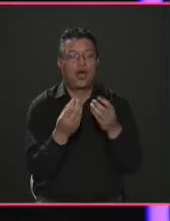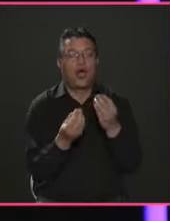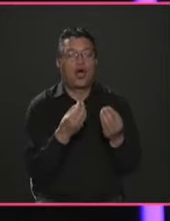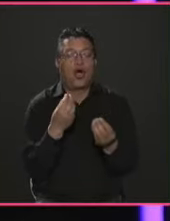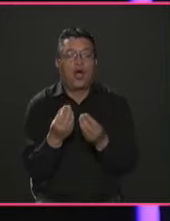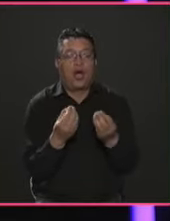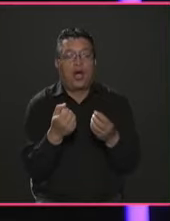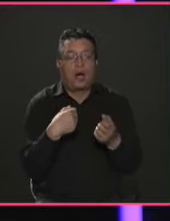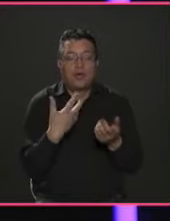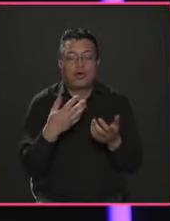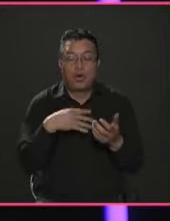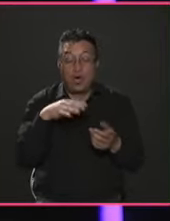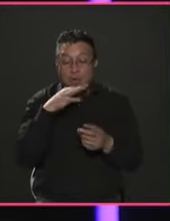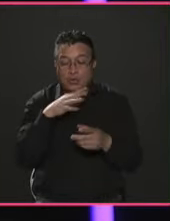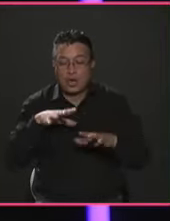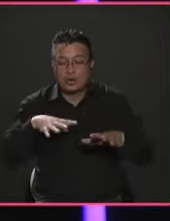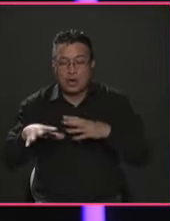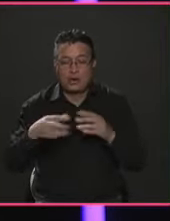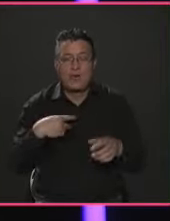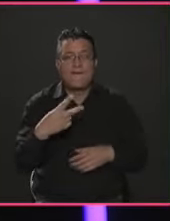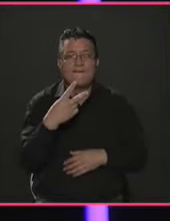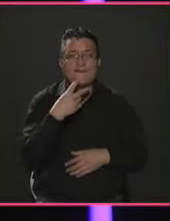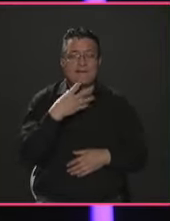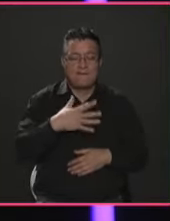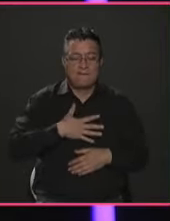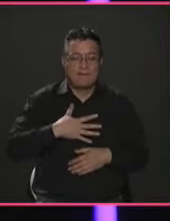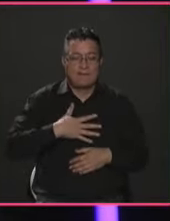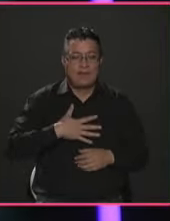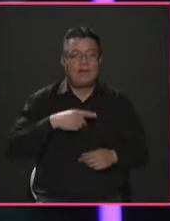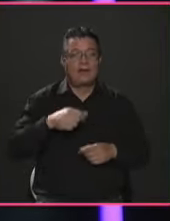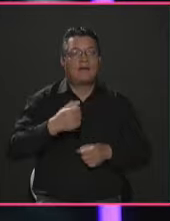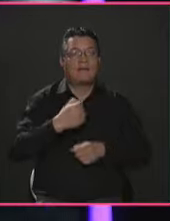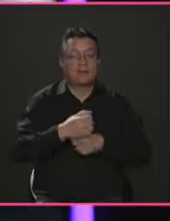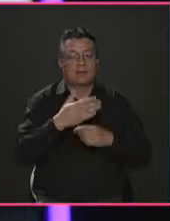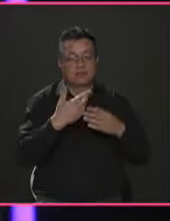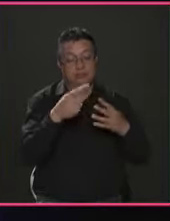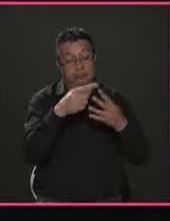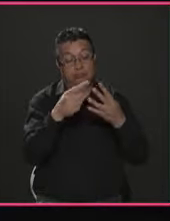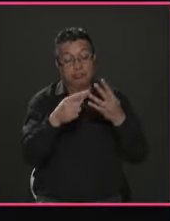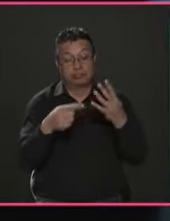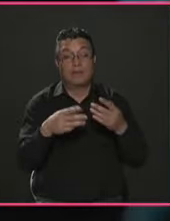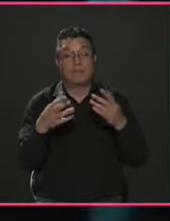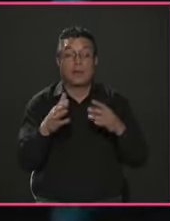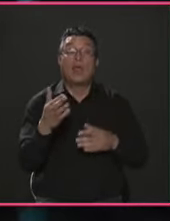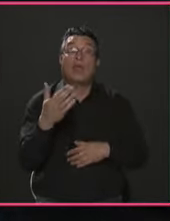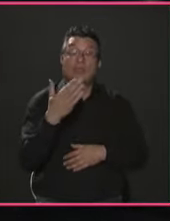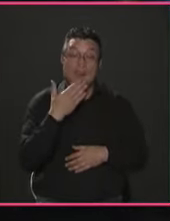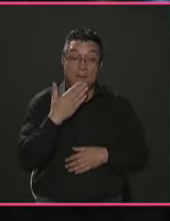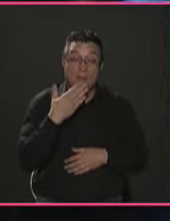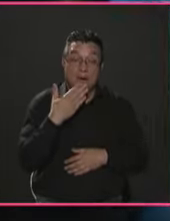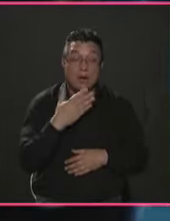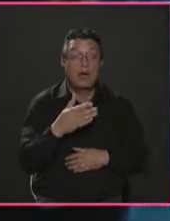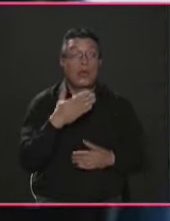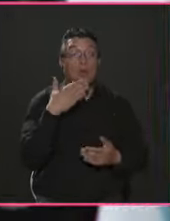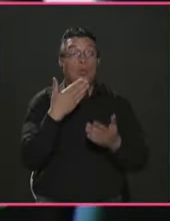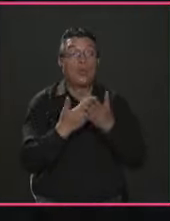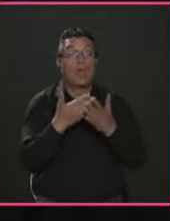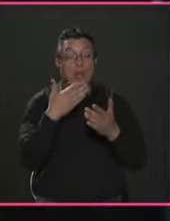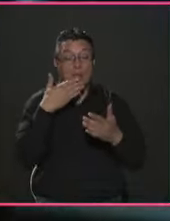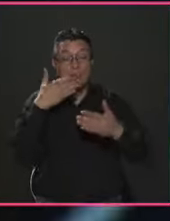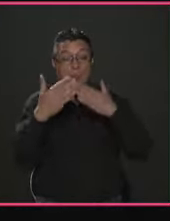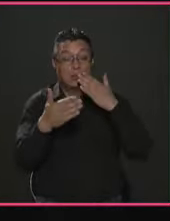manera en la que vivimos nuestras vidas grandes rasgos incluso hablamos sobre